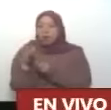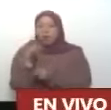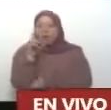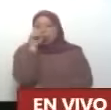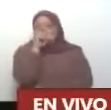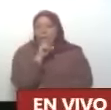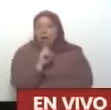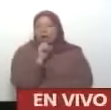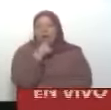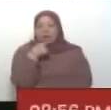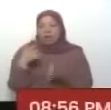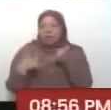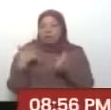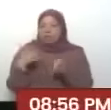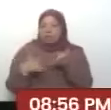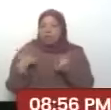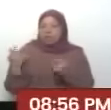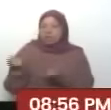gente activista,